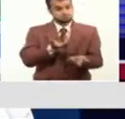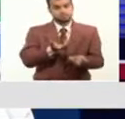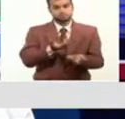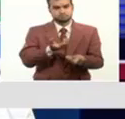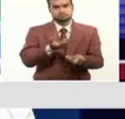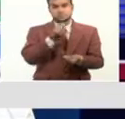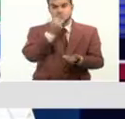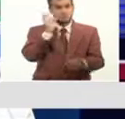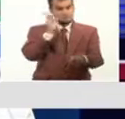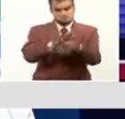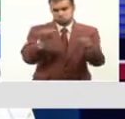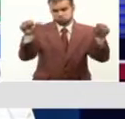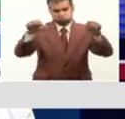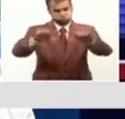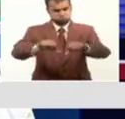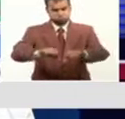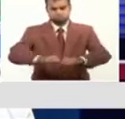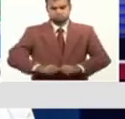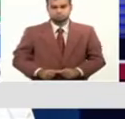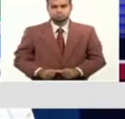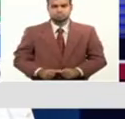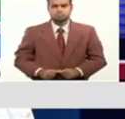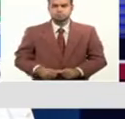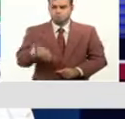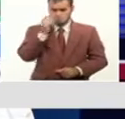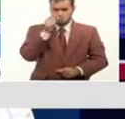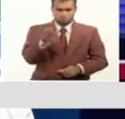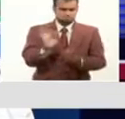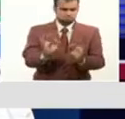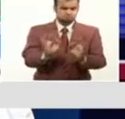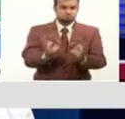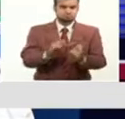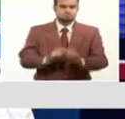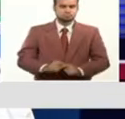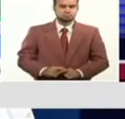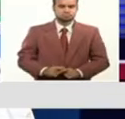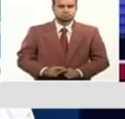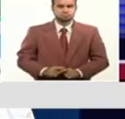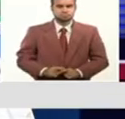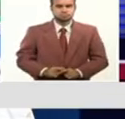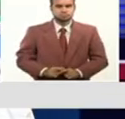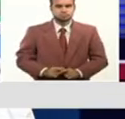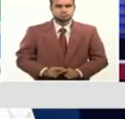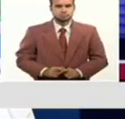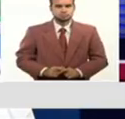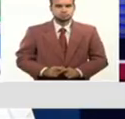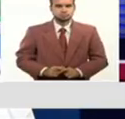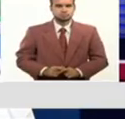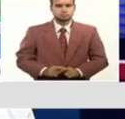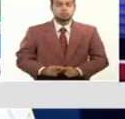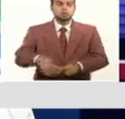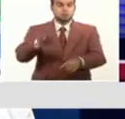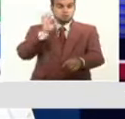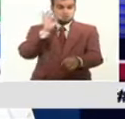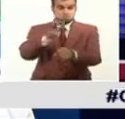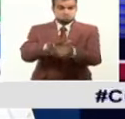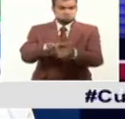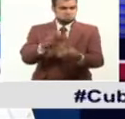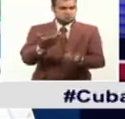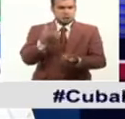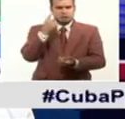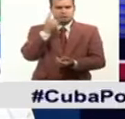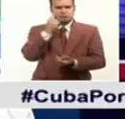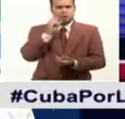pronóstico desfavorable. Este paciente incluso, hay que decir, que en el inicio de su cuadro clínico estaba